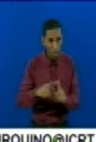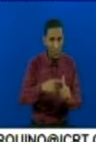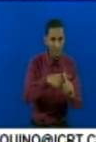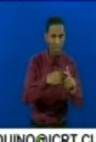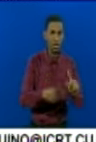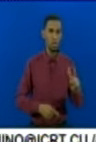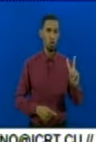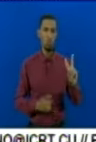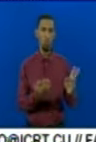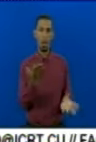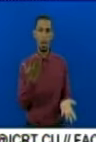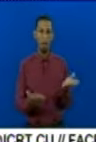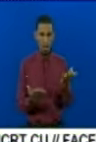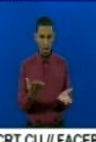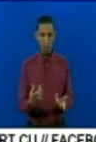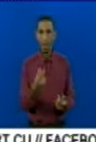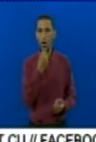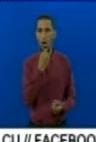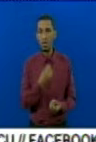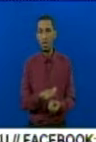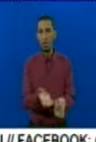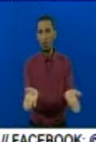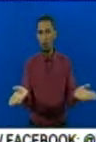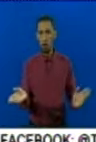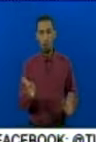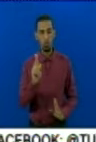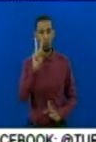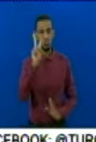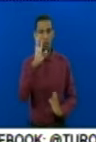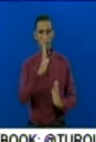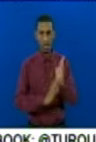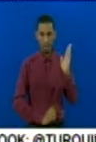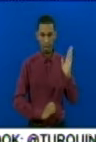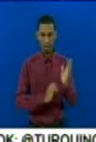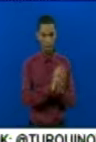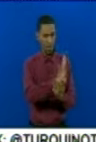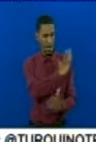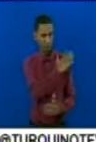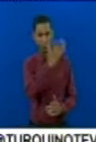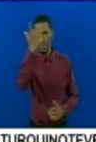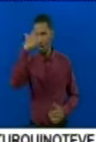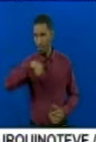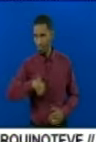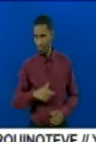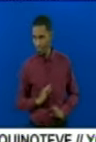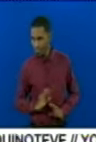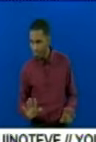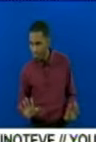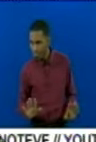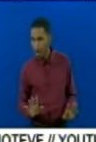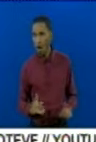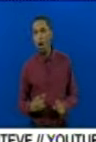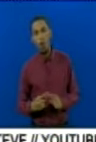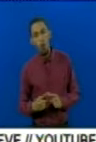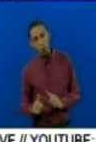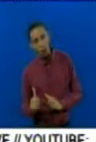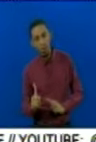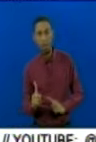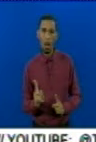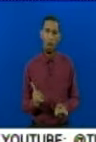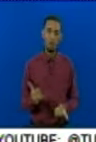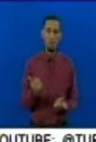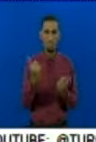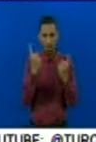adicional correspondiente a estos meses de marzo y abril. Y adicionalmente, que ese sí no está todavía